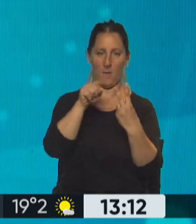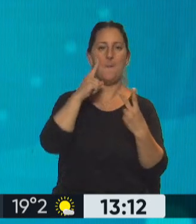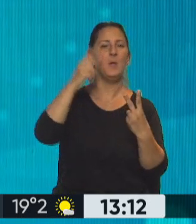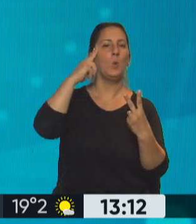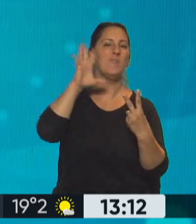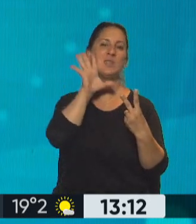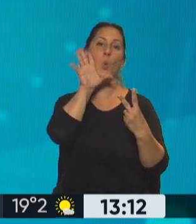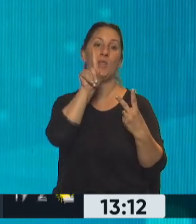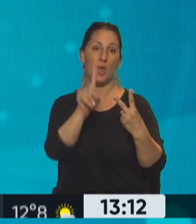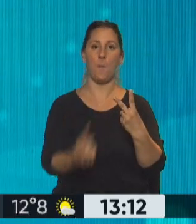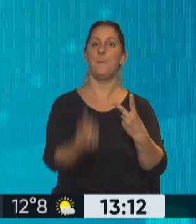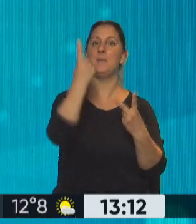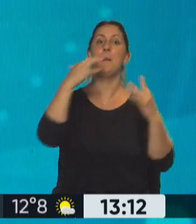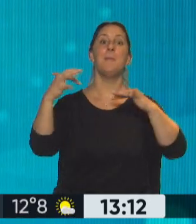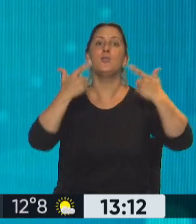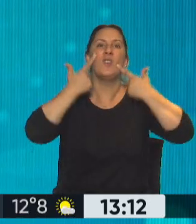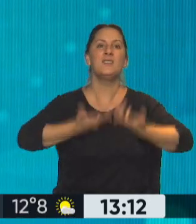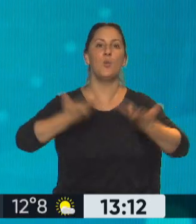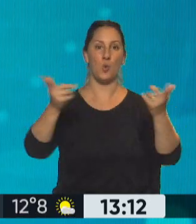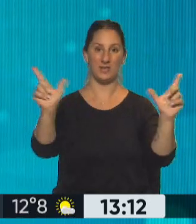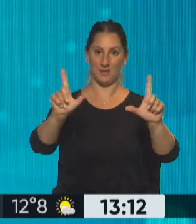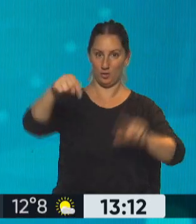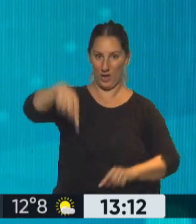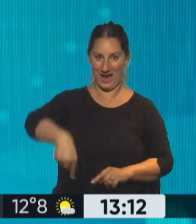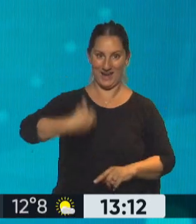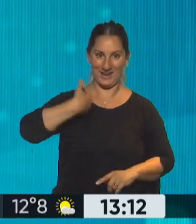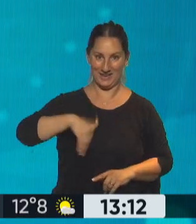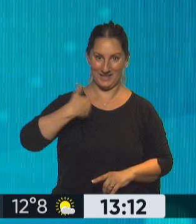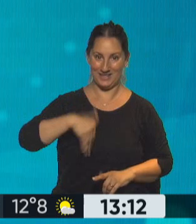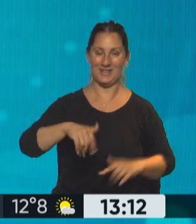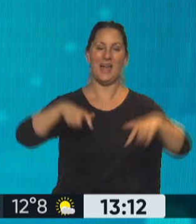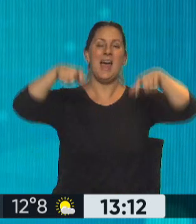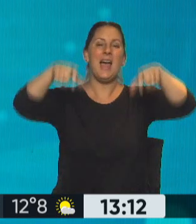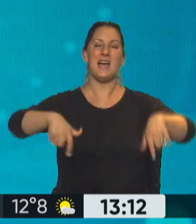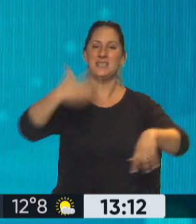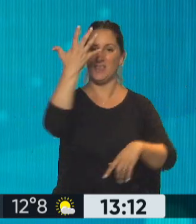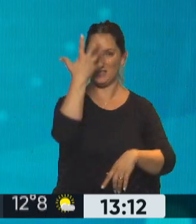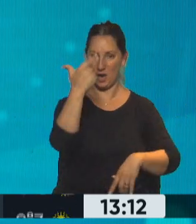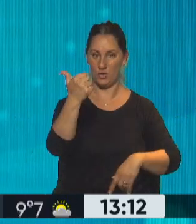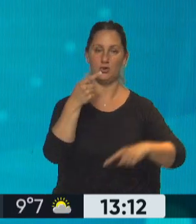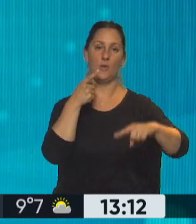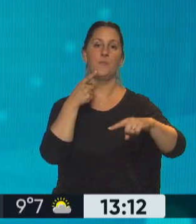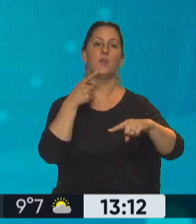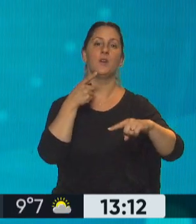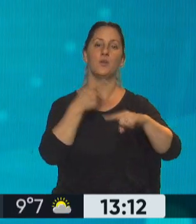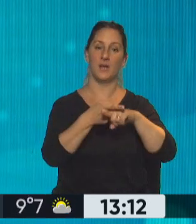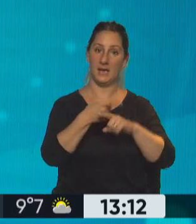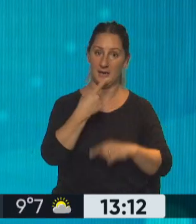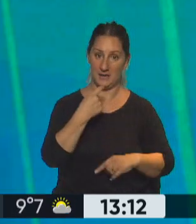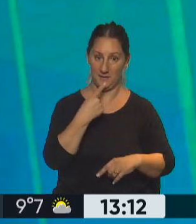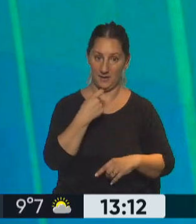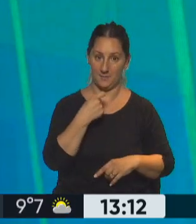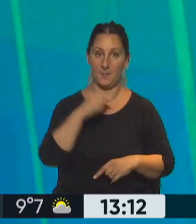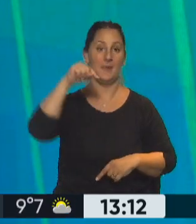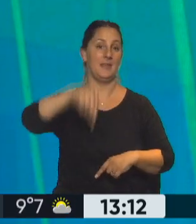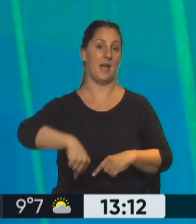51 fue el primer partido televisado en Argentina en la cancha de San Lorenzo con River Plate y aquí por la televisión